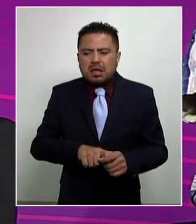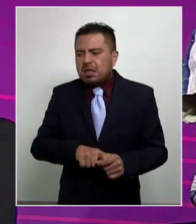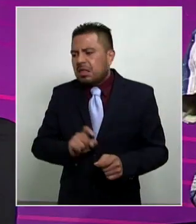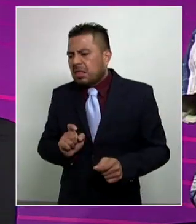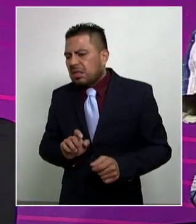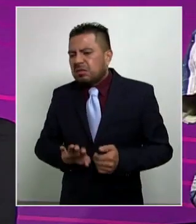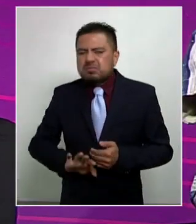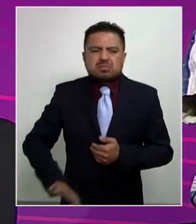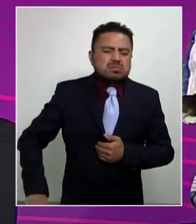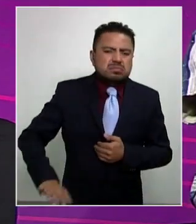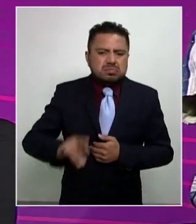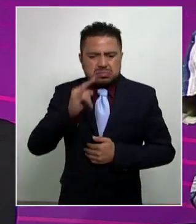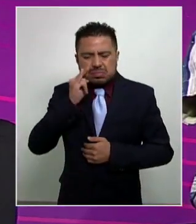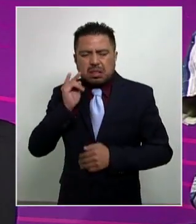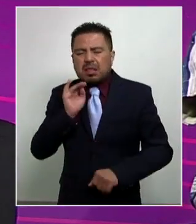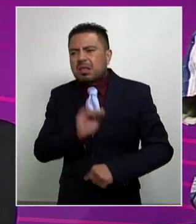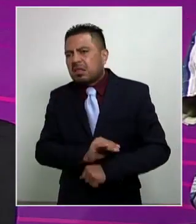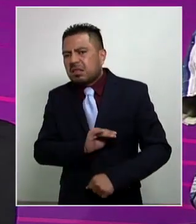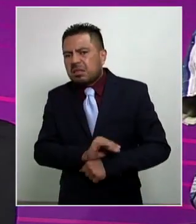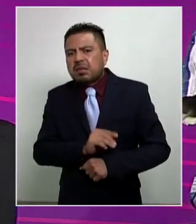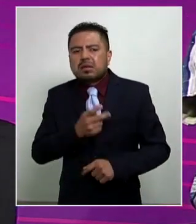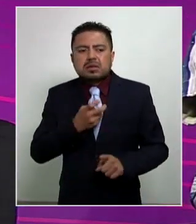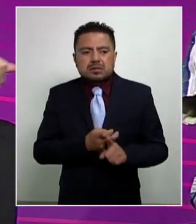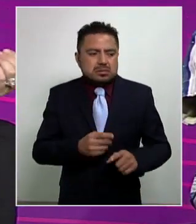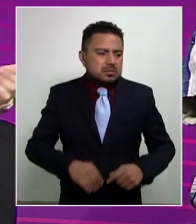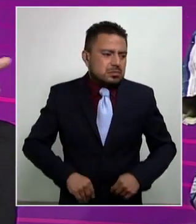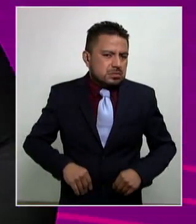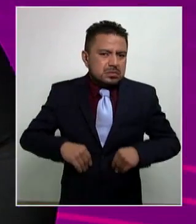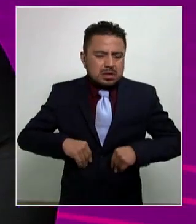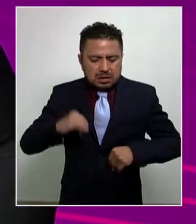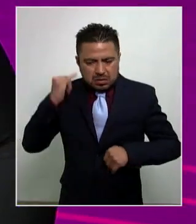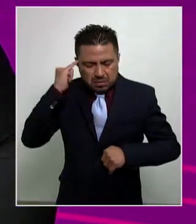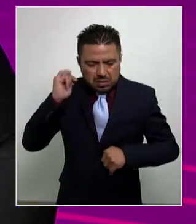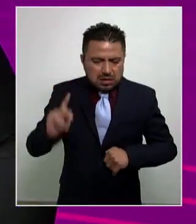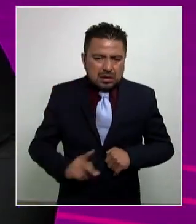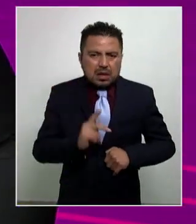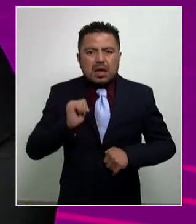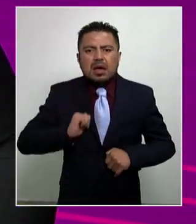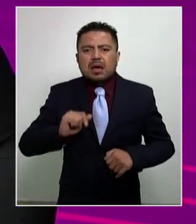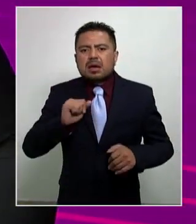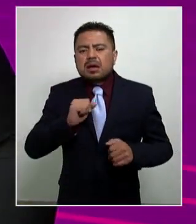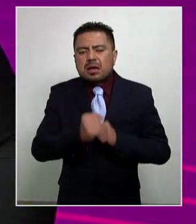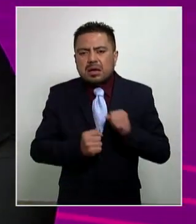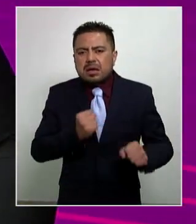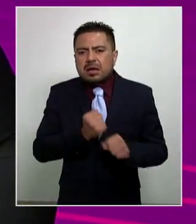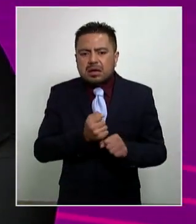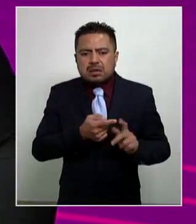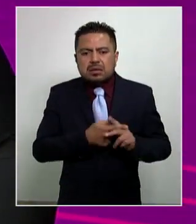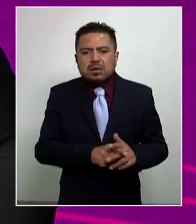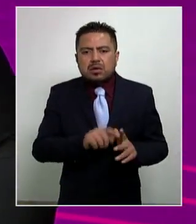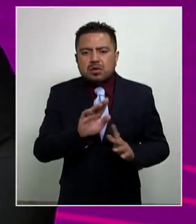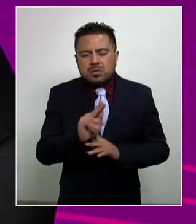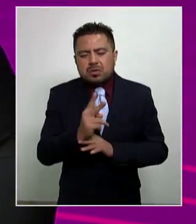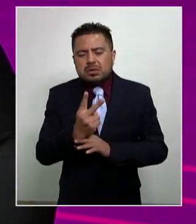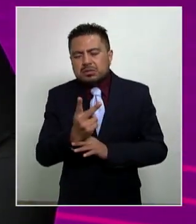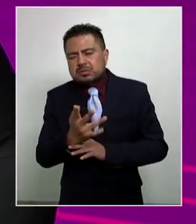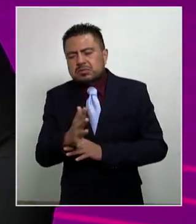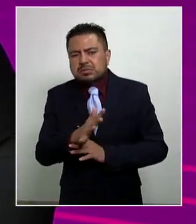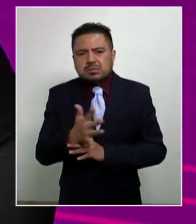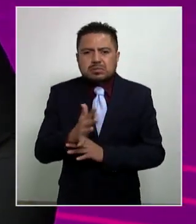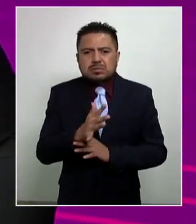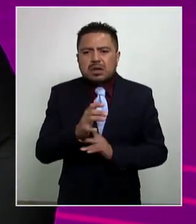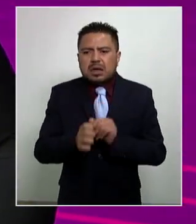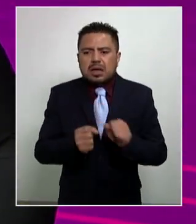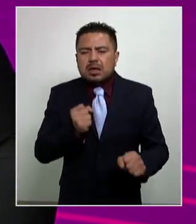excluidos, invisibilizados. Esto lo vivieron los pueblos indígenas a partir del año 92, más o menos, sí, el